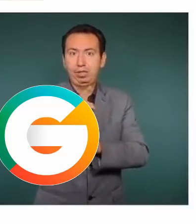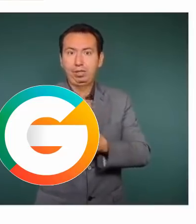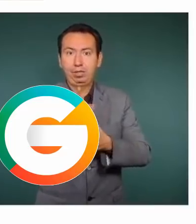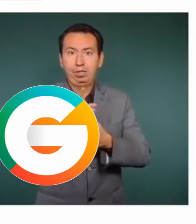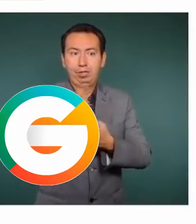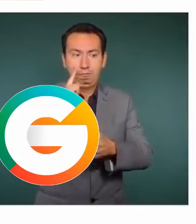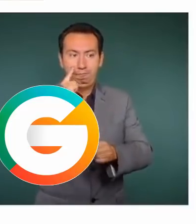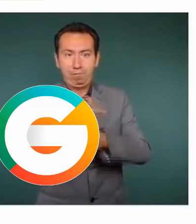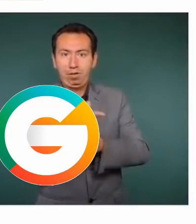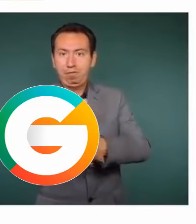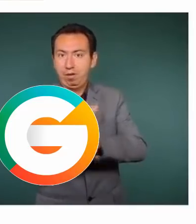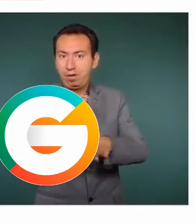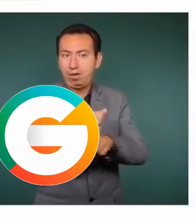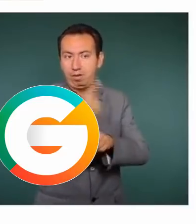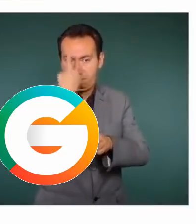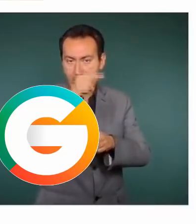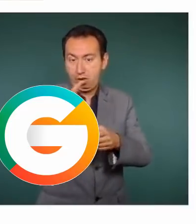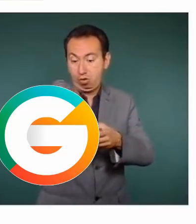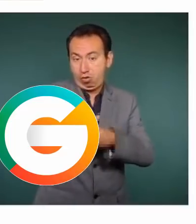actividad,